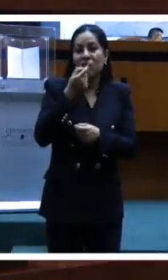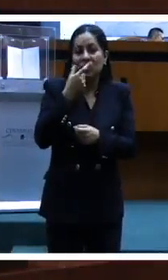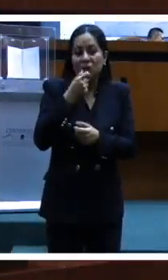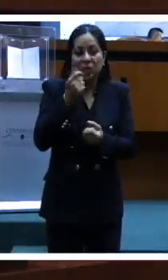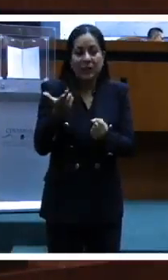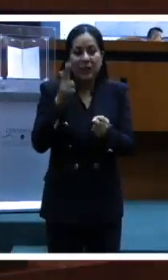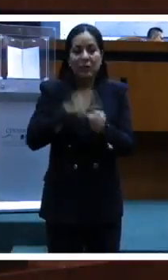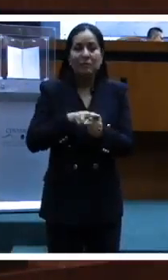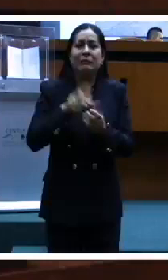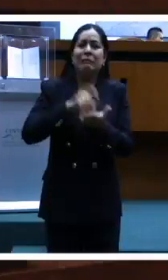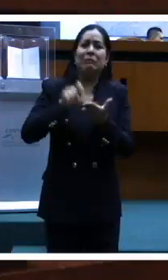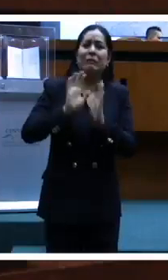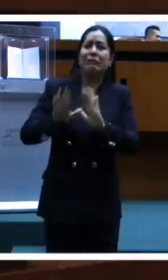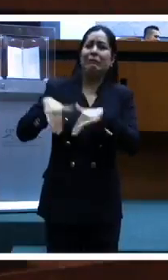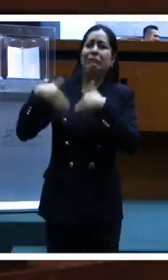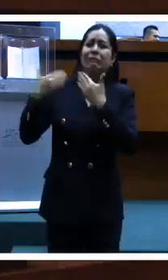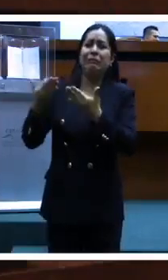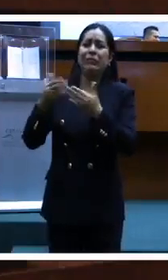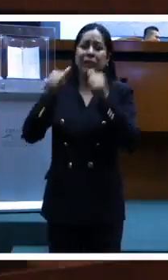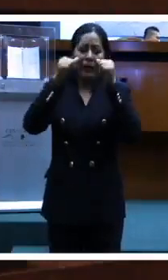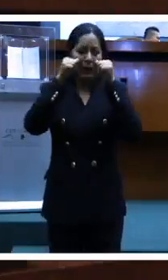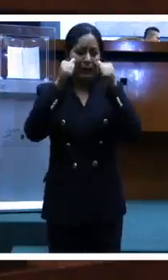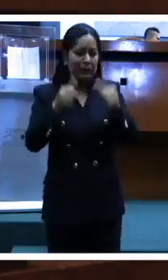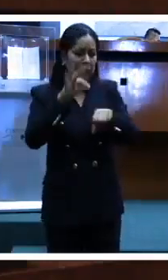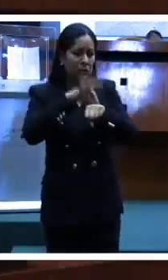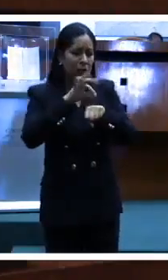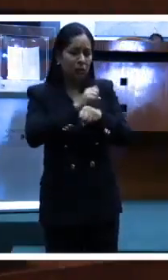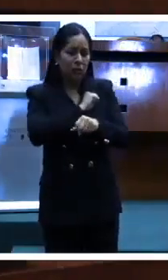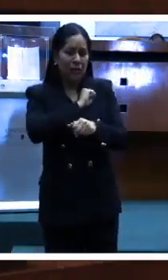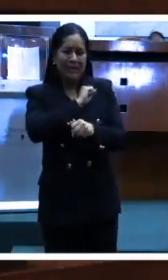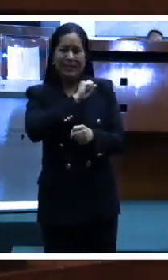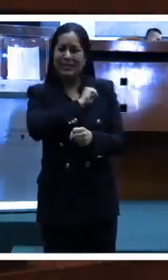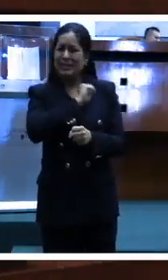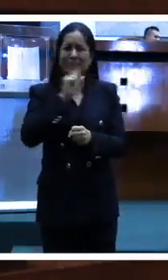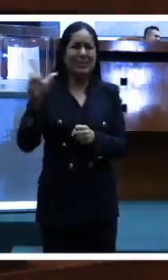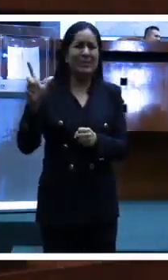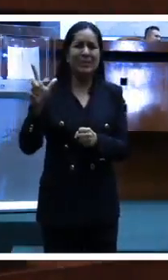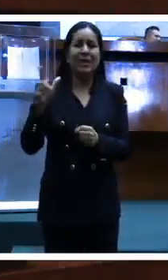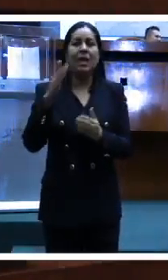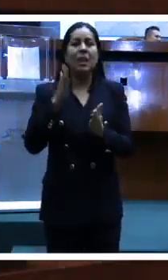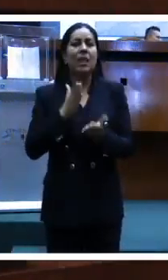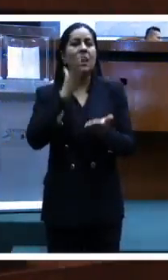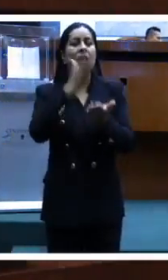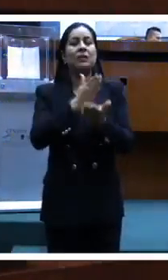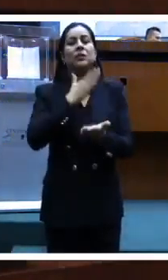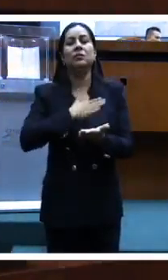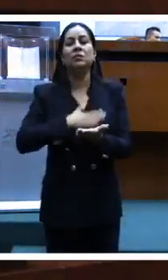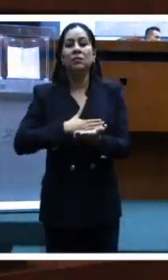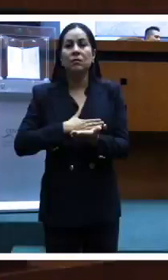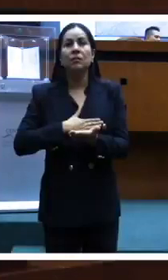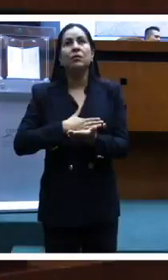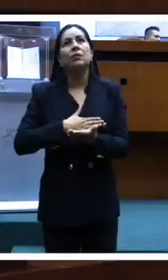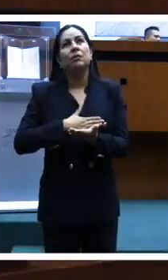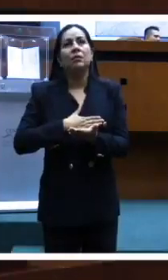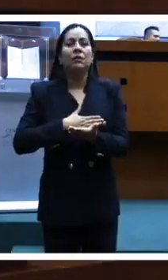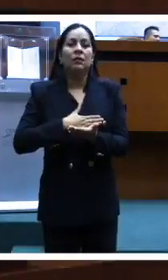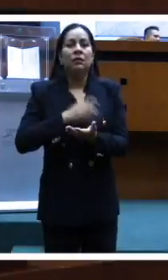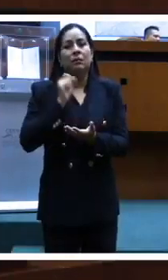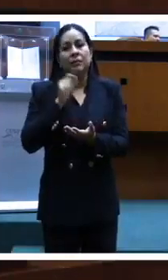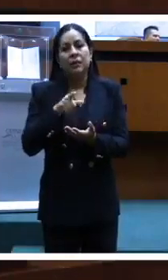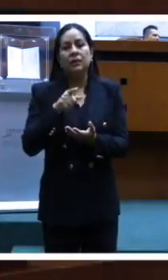tienen que comprar por fuera. La atención médica integral especializada, el acceso a la justicia, se tienen que estar